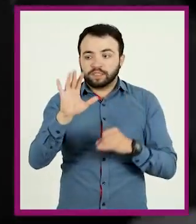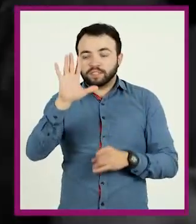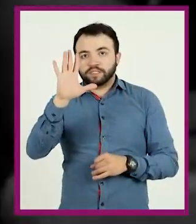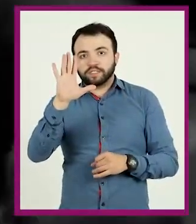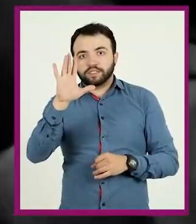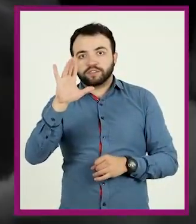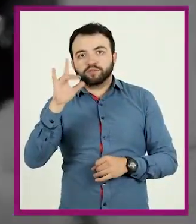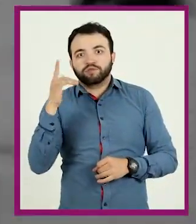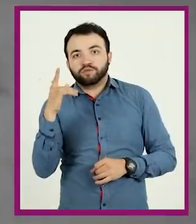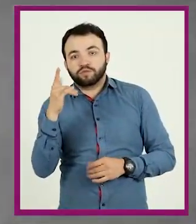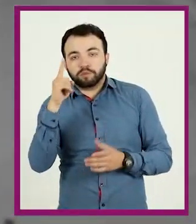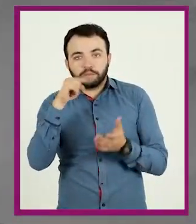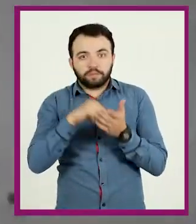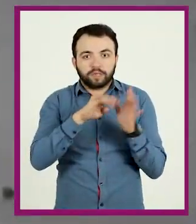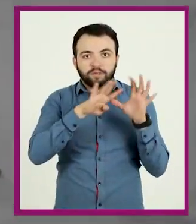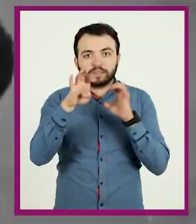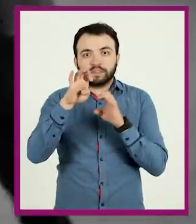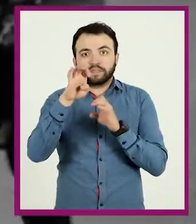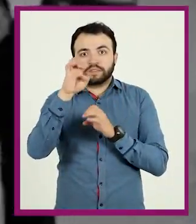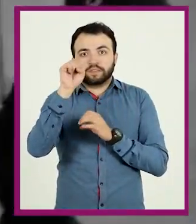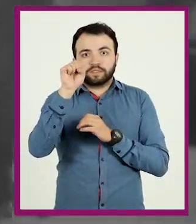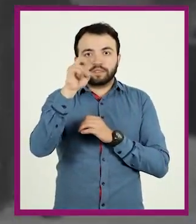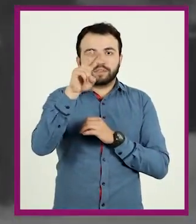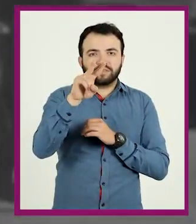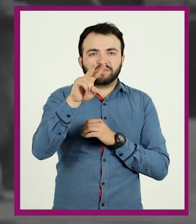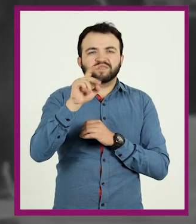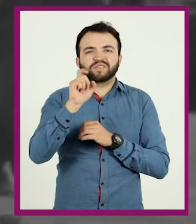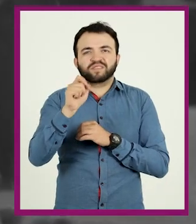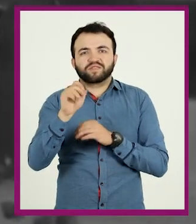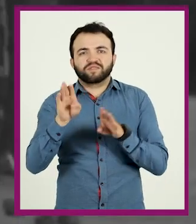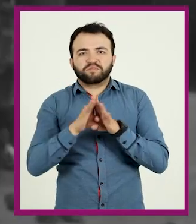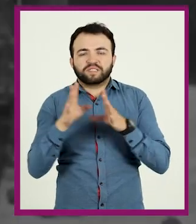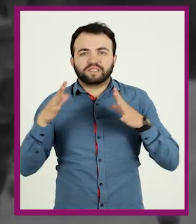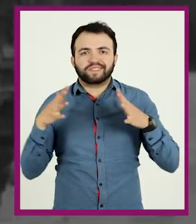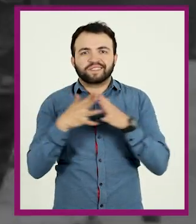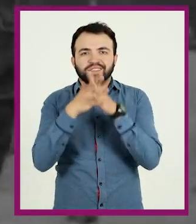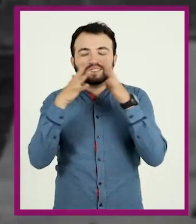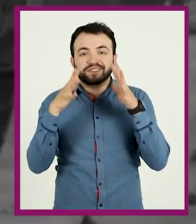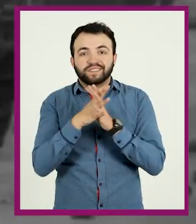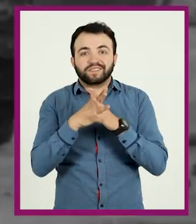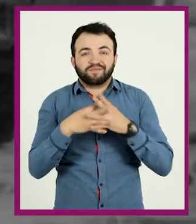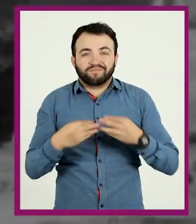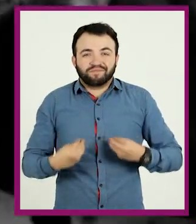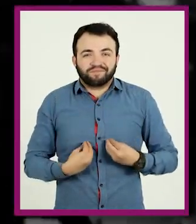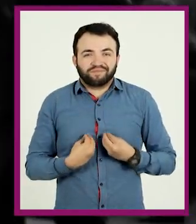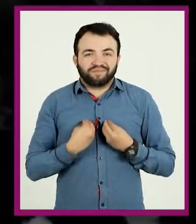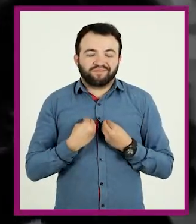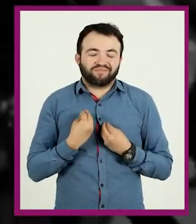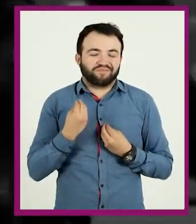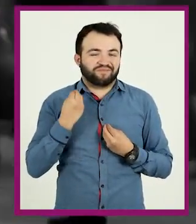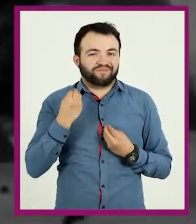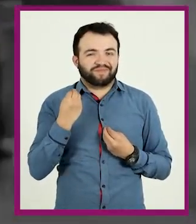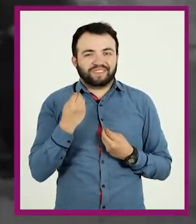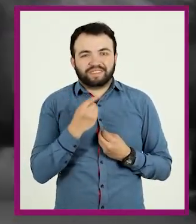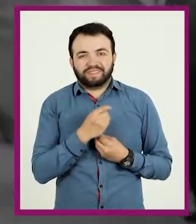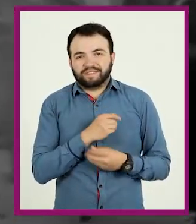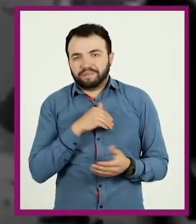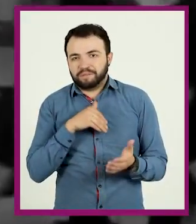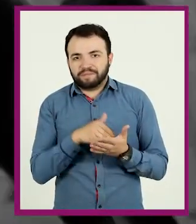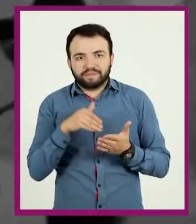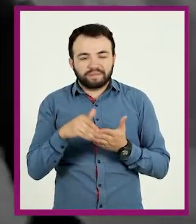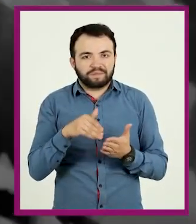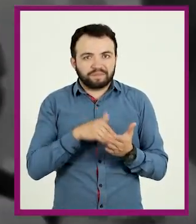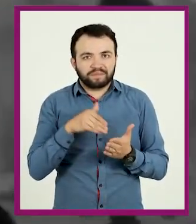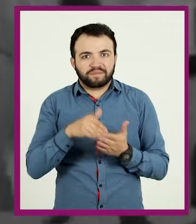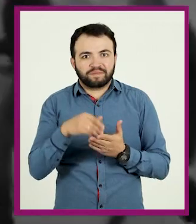el 5 de julio de 1962, luego de una cruenta guerra que costó la vida a cientos de miles de